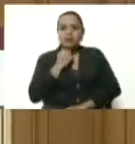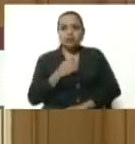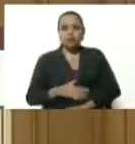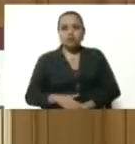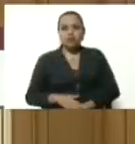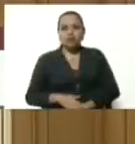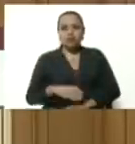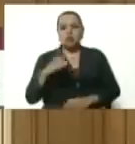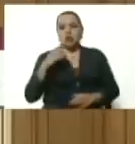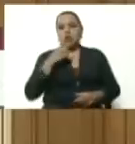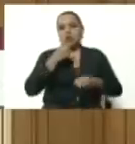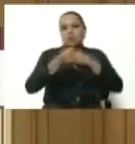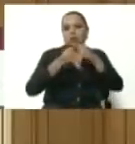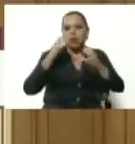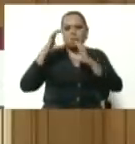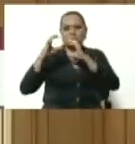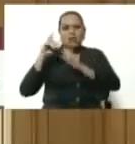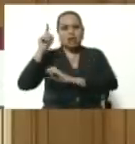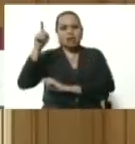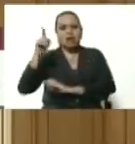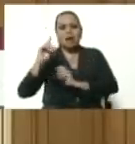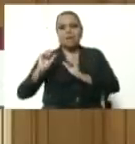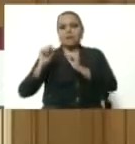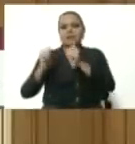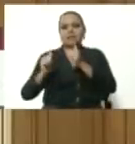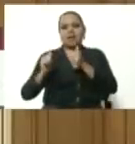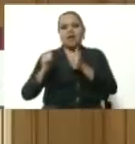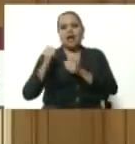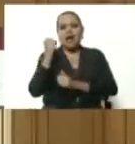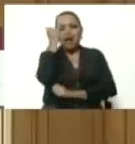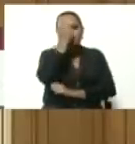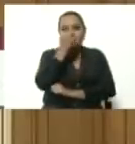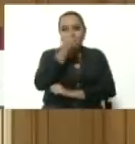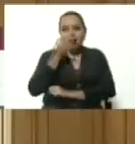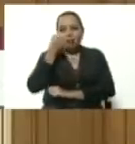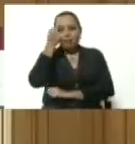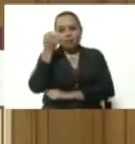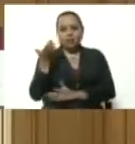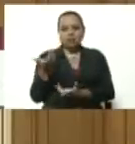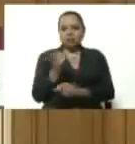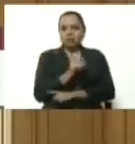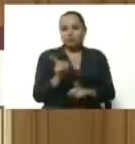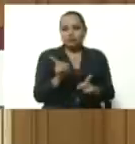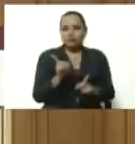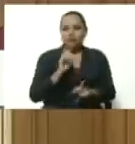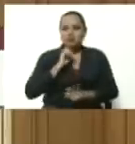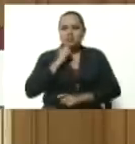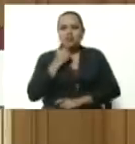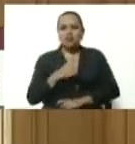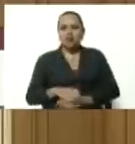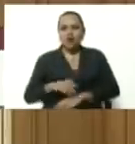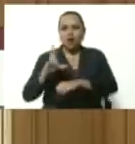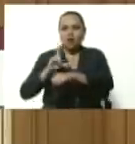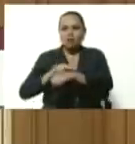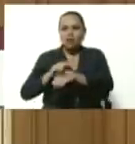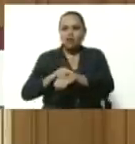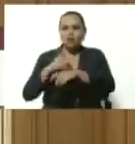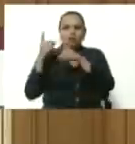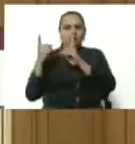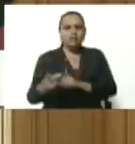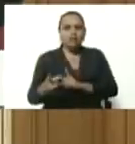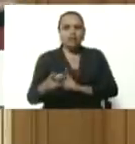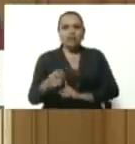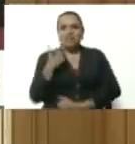comunicación comienzan a lavar la imagen, para nadie es un secreto hoy que los médicos tuvieron